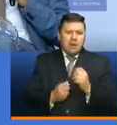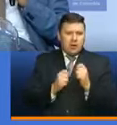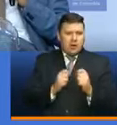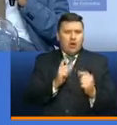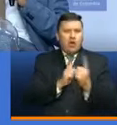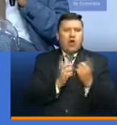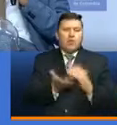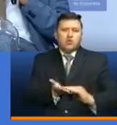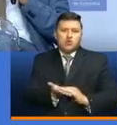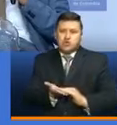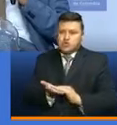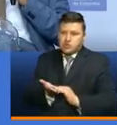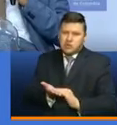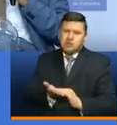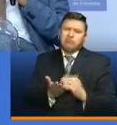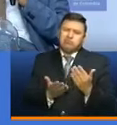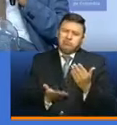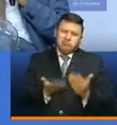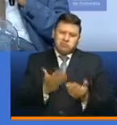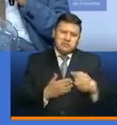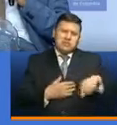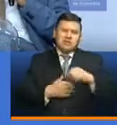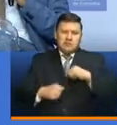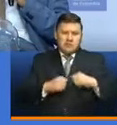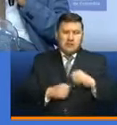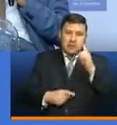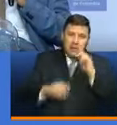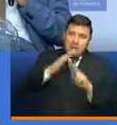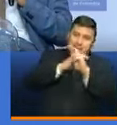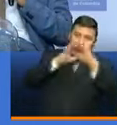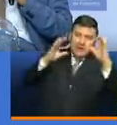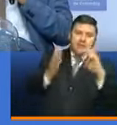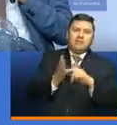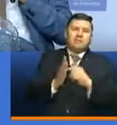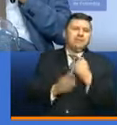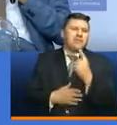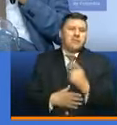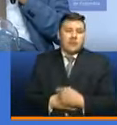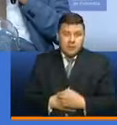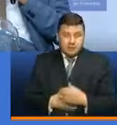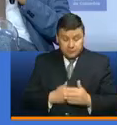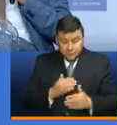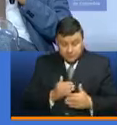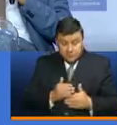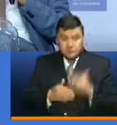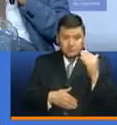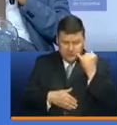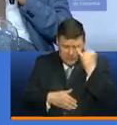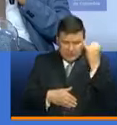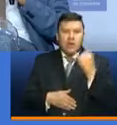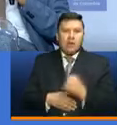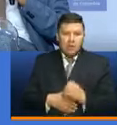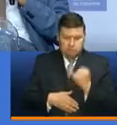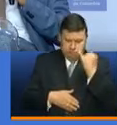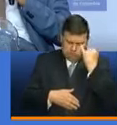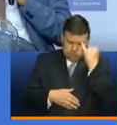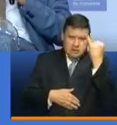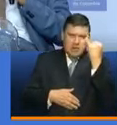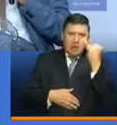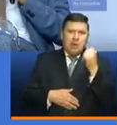una solución y sobre todo quizás quisiera destacar tu visión, ¿no? Es decir, cuando arrancamos con esta idea, era una idea